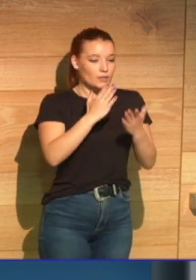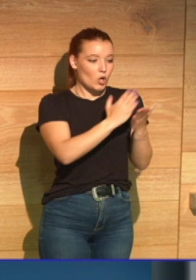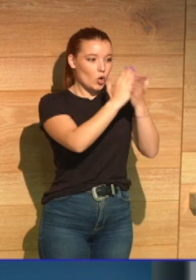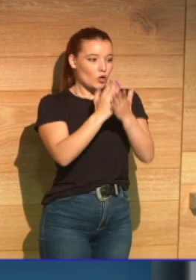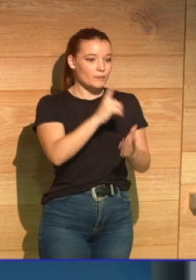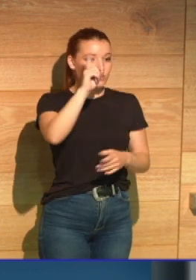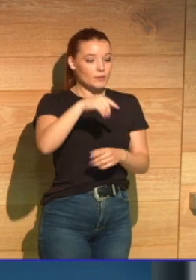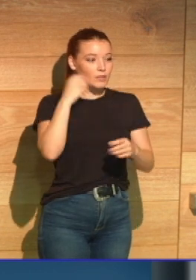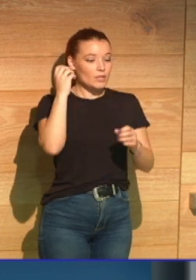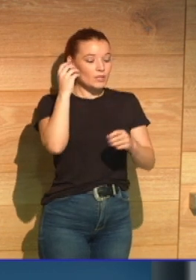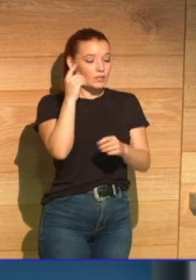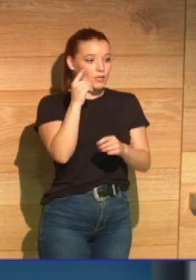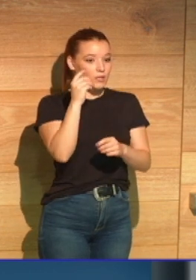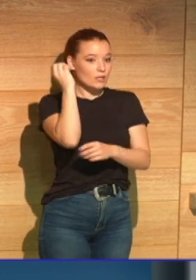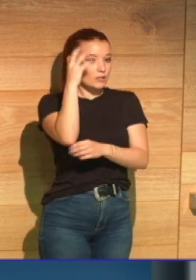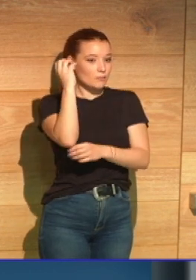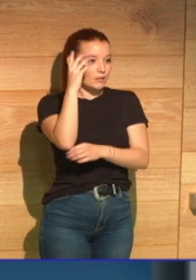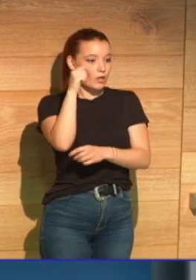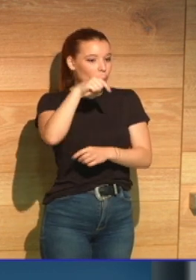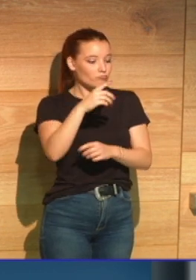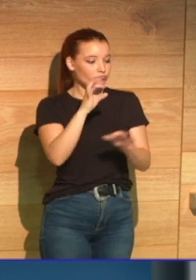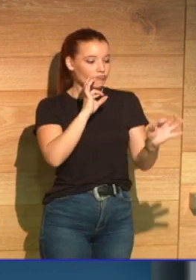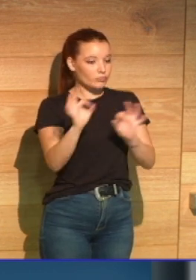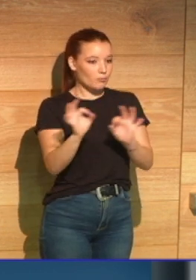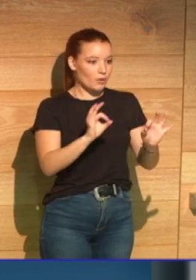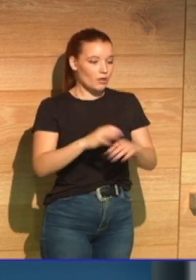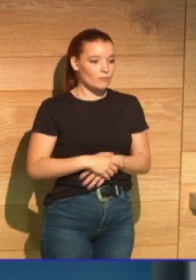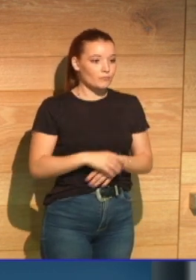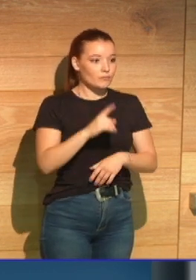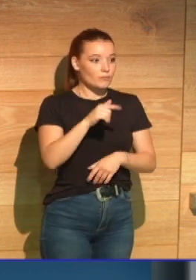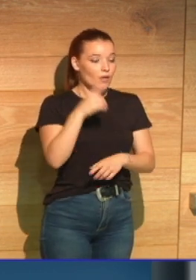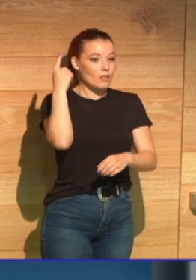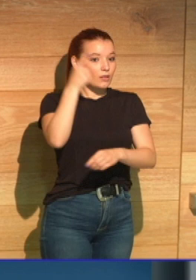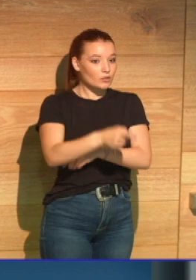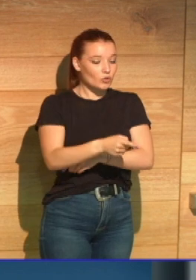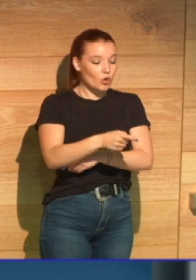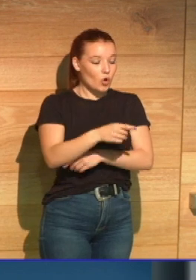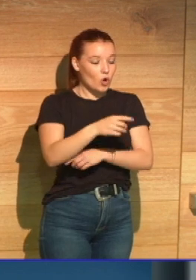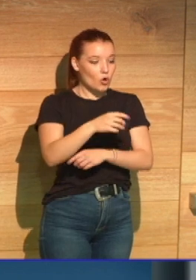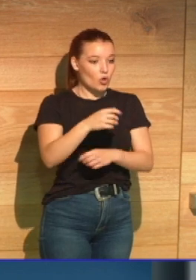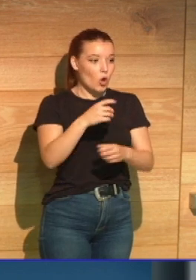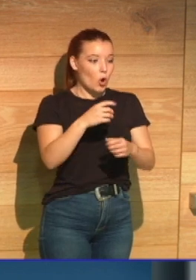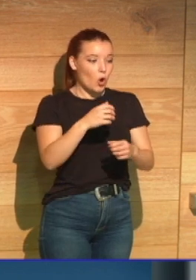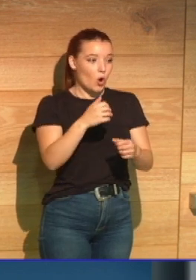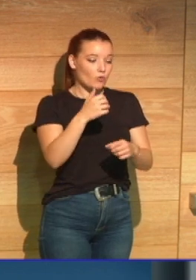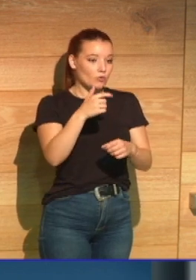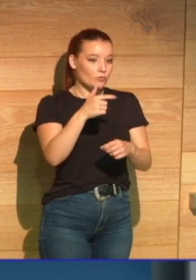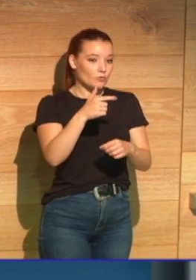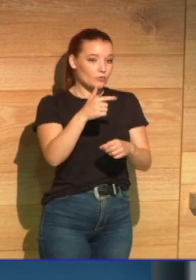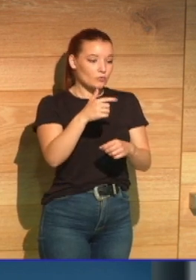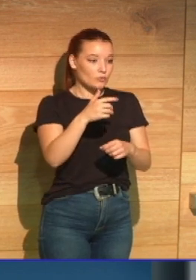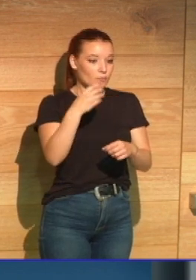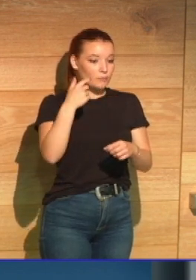seminarios y talleres de actualización en Iberoamérica. Actualmente es director operativo del Centro de Ciencias de Sinaloa, cuyo museo,